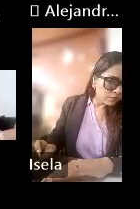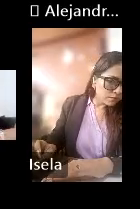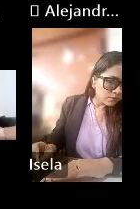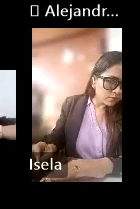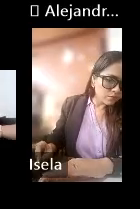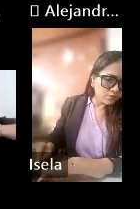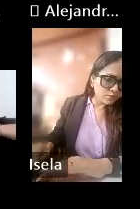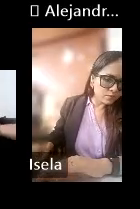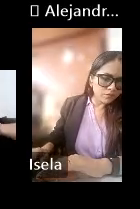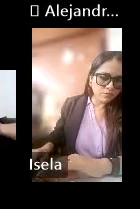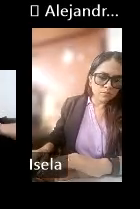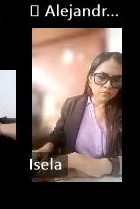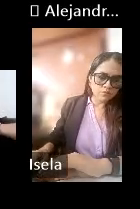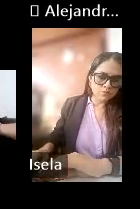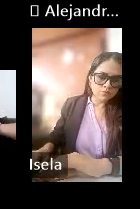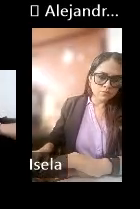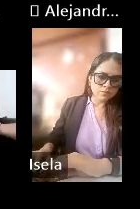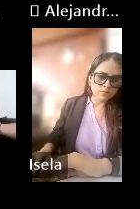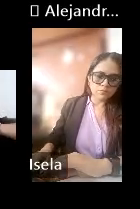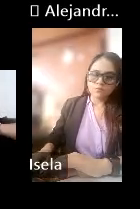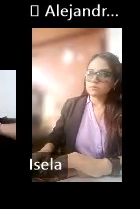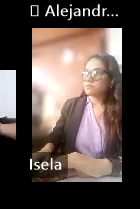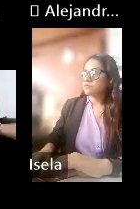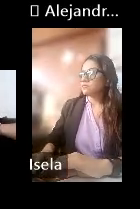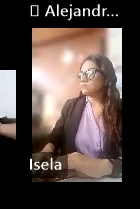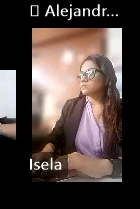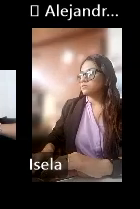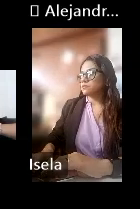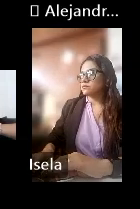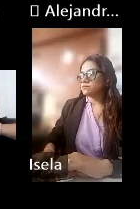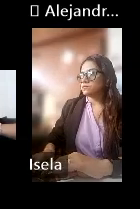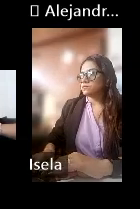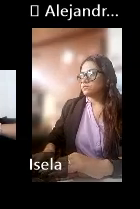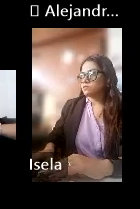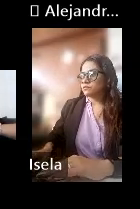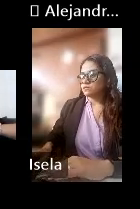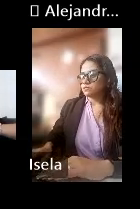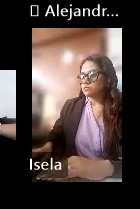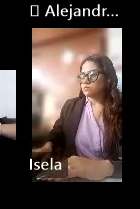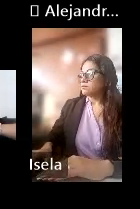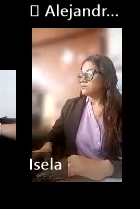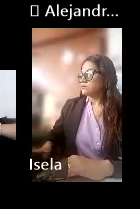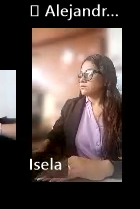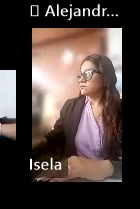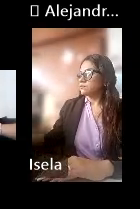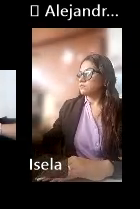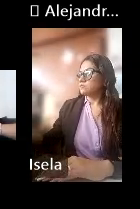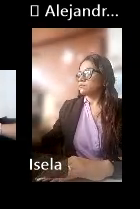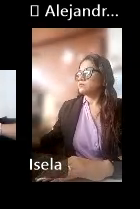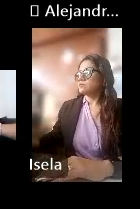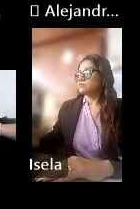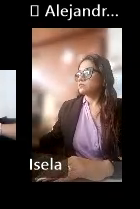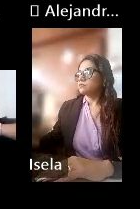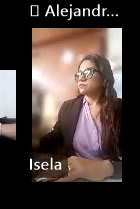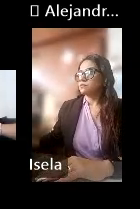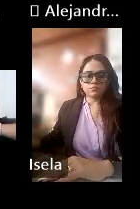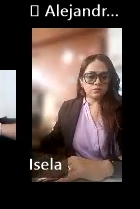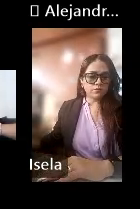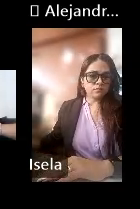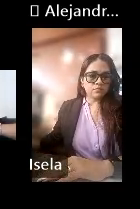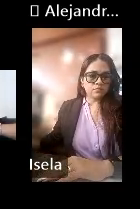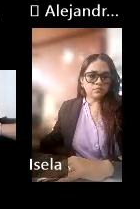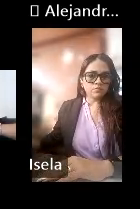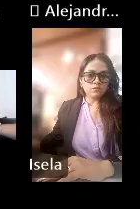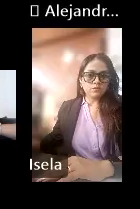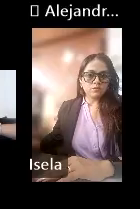tobillo hasta la cadera. A ver, sí puedo ver que su proceso va a ser